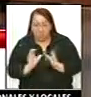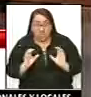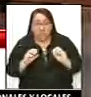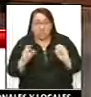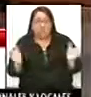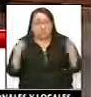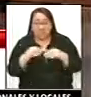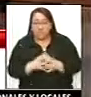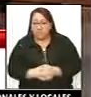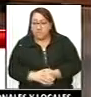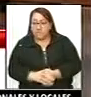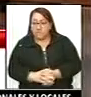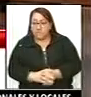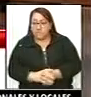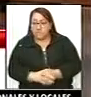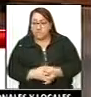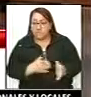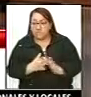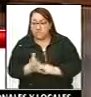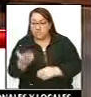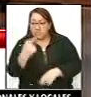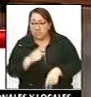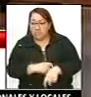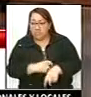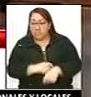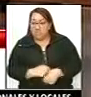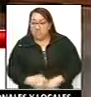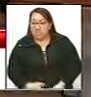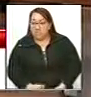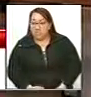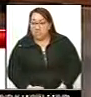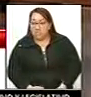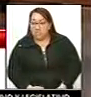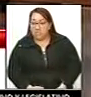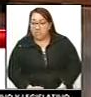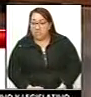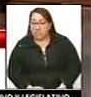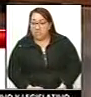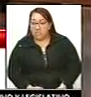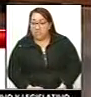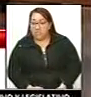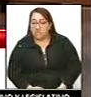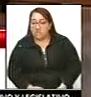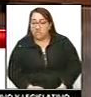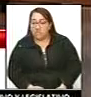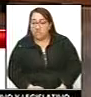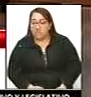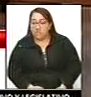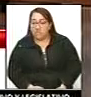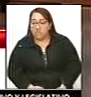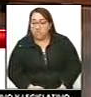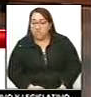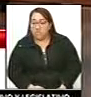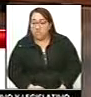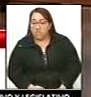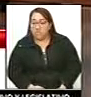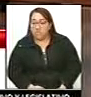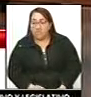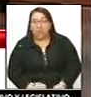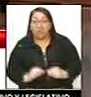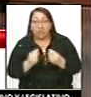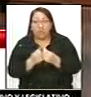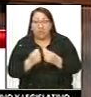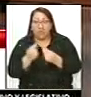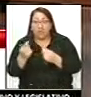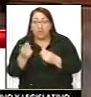ven. Salió y regresó en el momento. ¿Te prestó? Sí. Cuando el grupo de riesgo se integra a otros